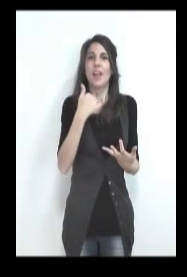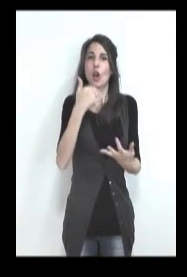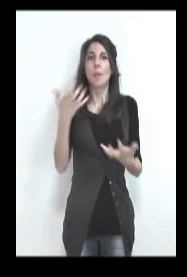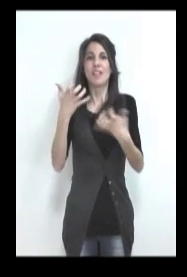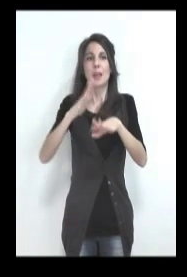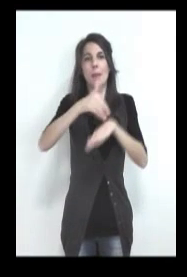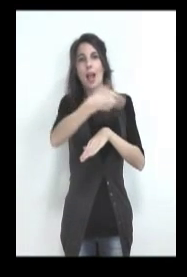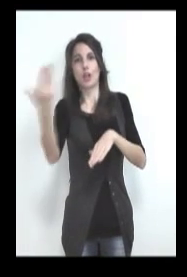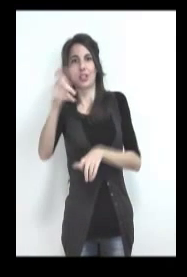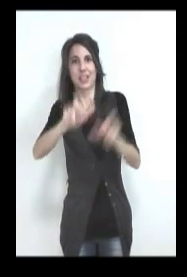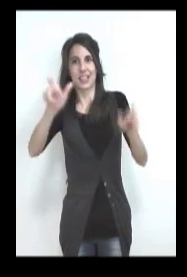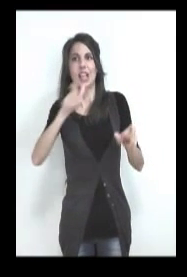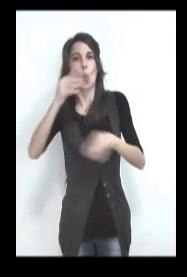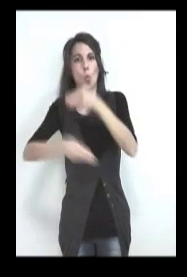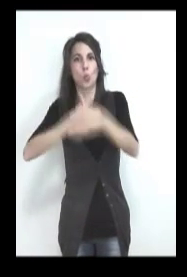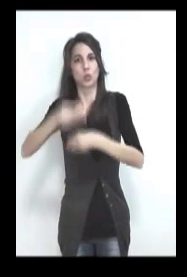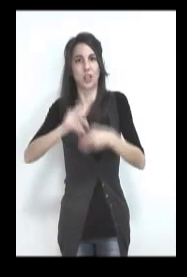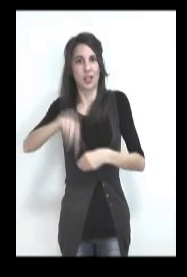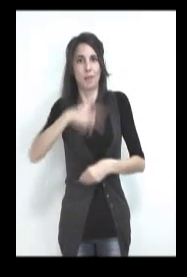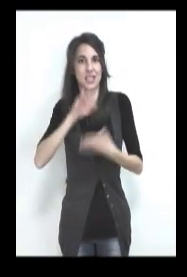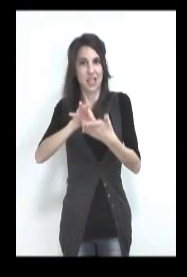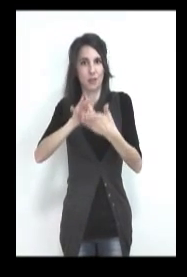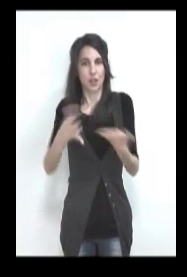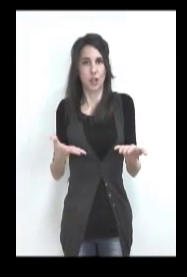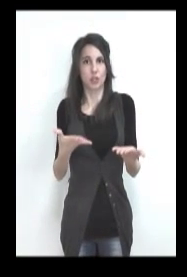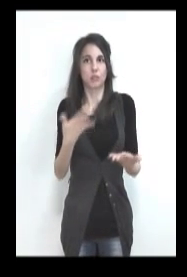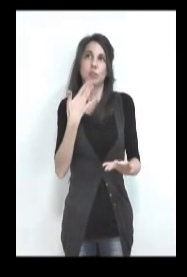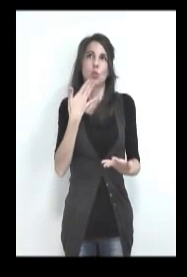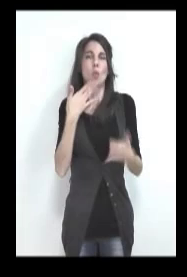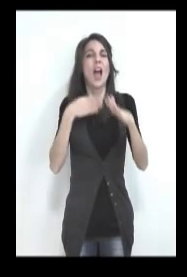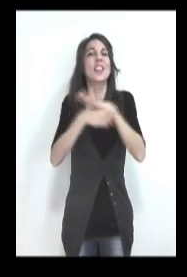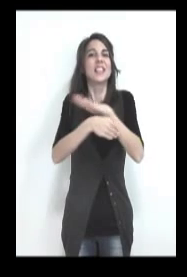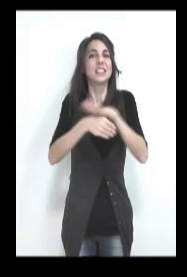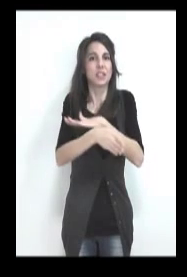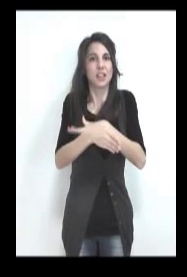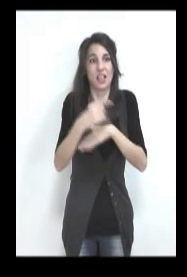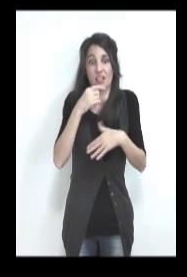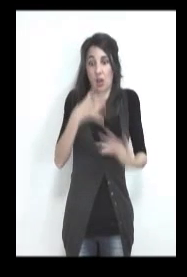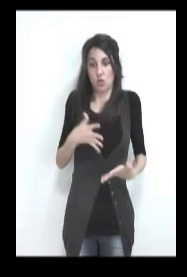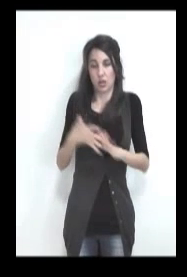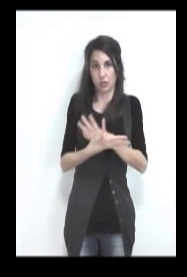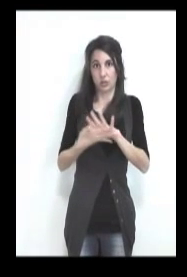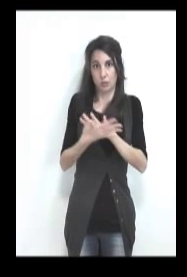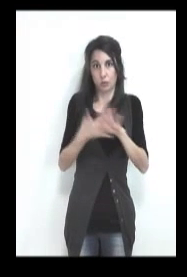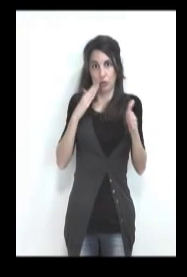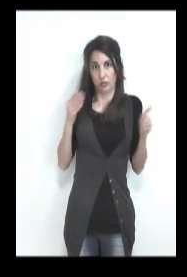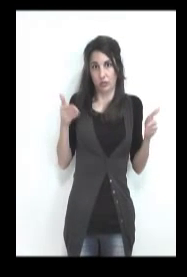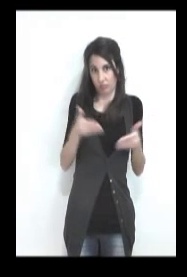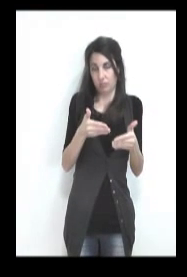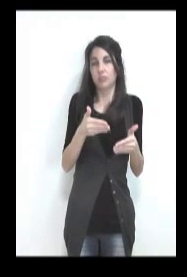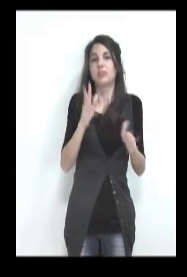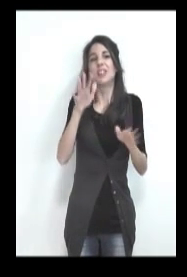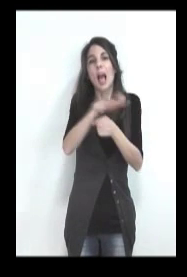esos otros servicios. Como accesibilidad, que es en lo que estamos centrándonos, en el